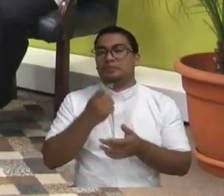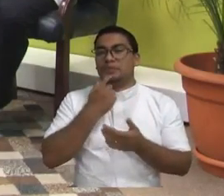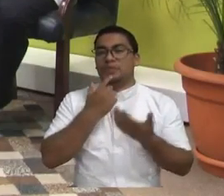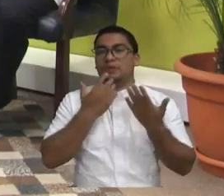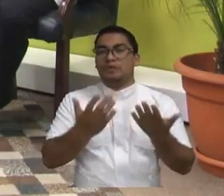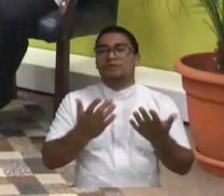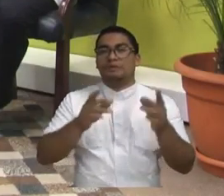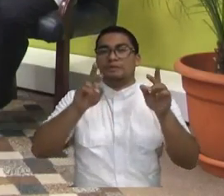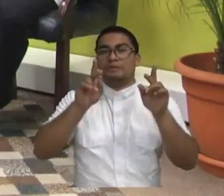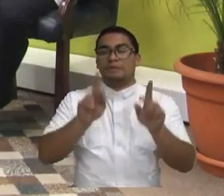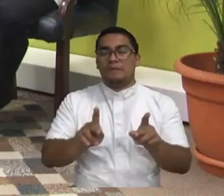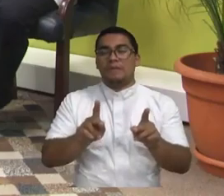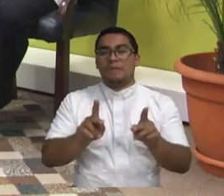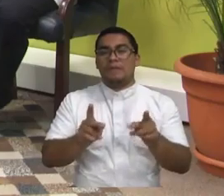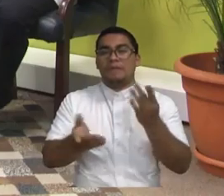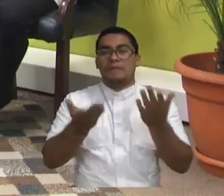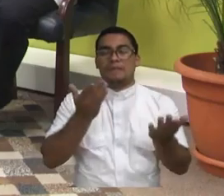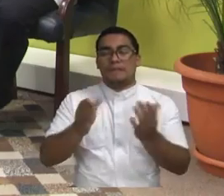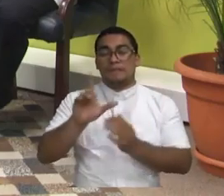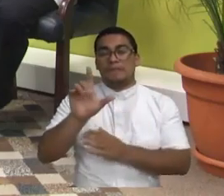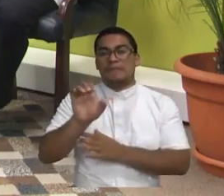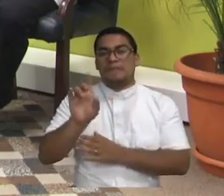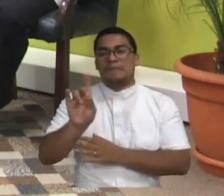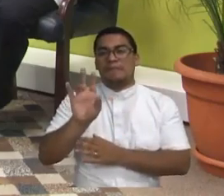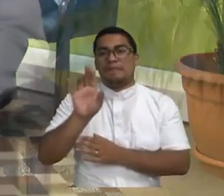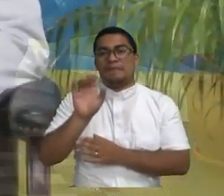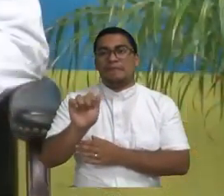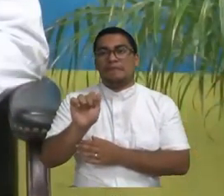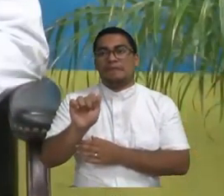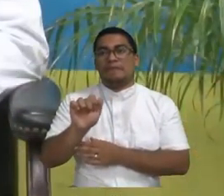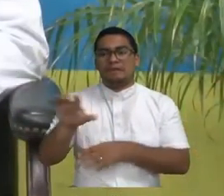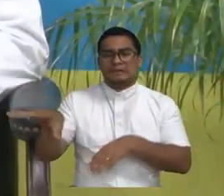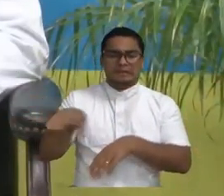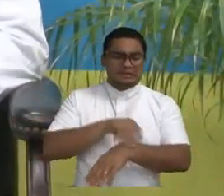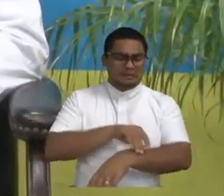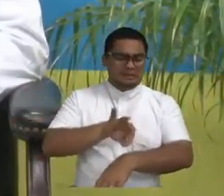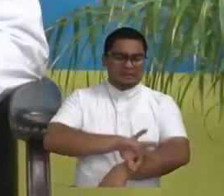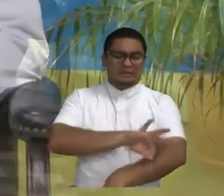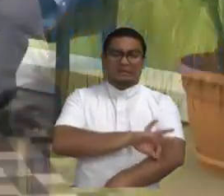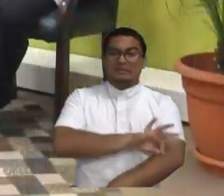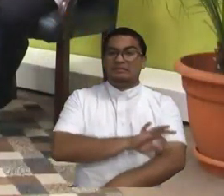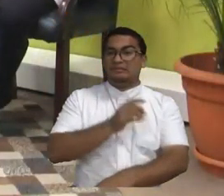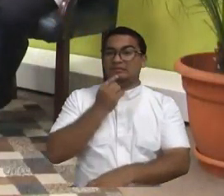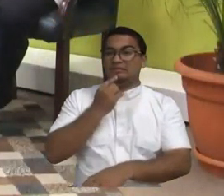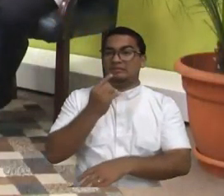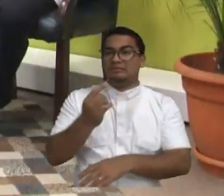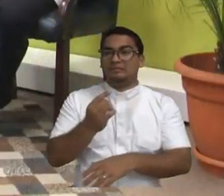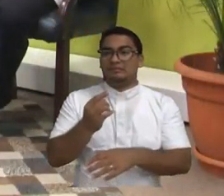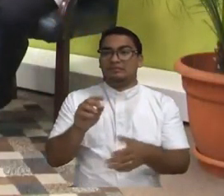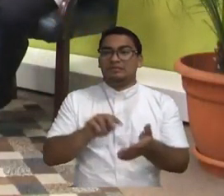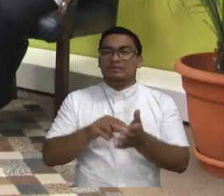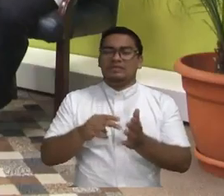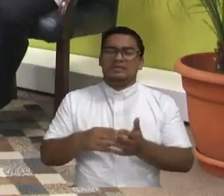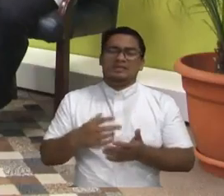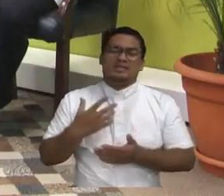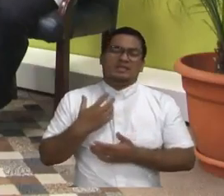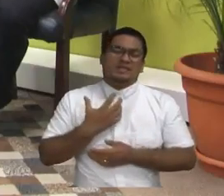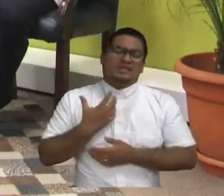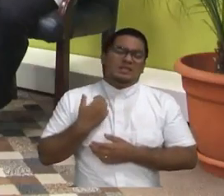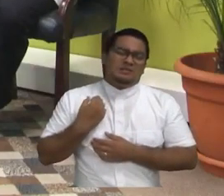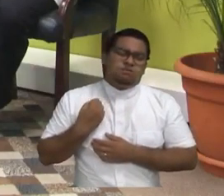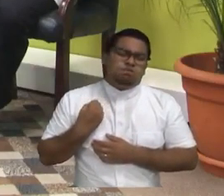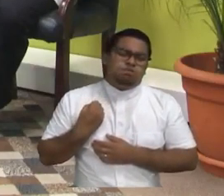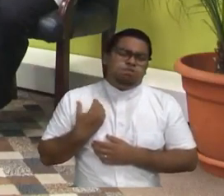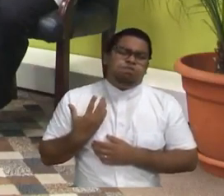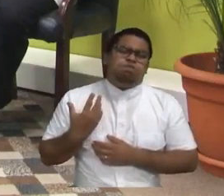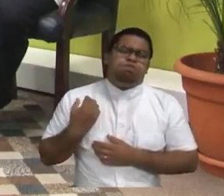persona que la portaba o que se infectaba no necesariamente tenía que lidiar con el dolor, sino también con el